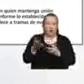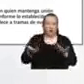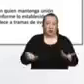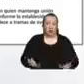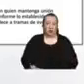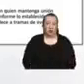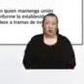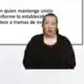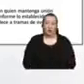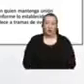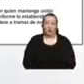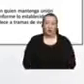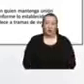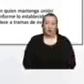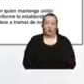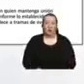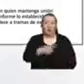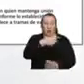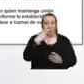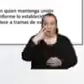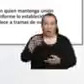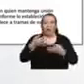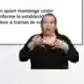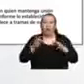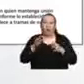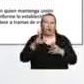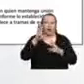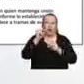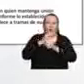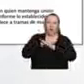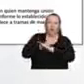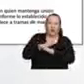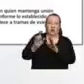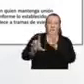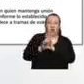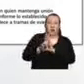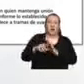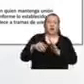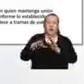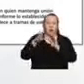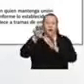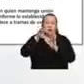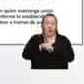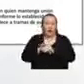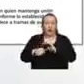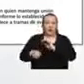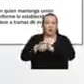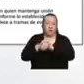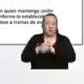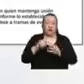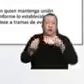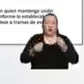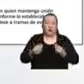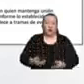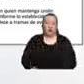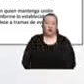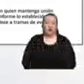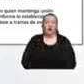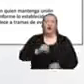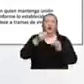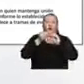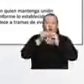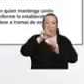pero están viendo la forma de eludir evadir la ley lo han hecho torpemente pero aún así lo quieren proteger numeral 2